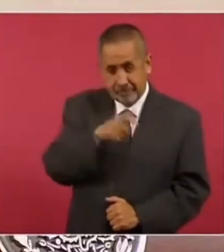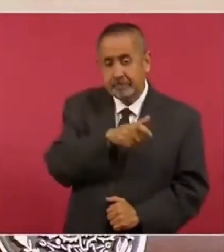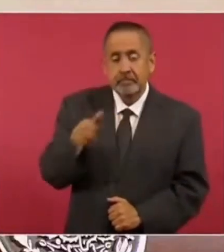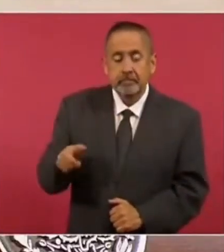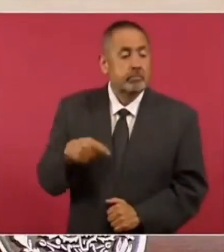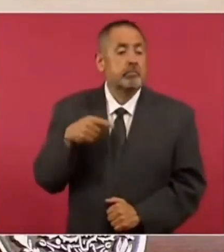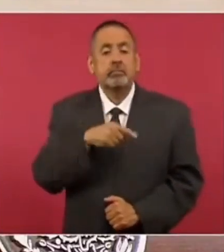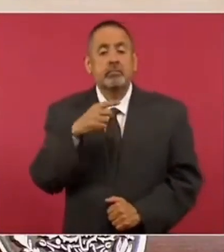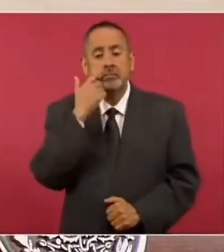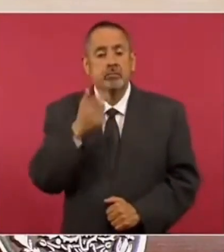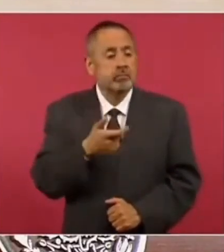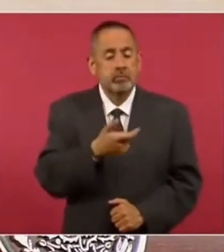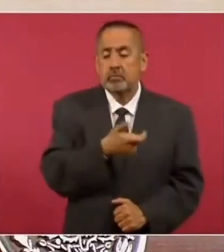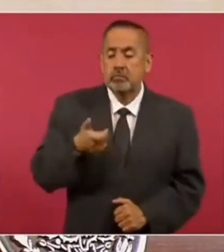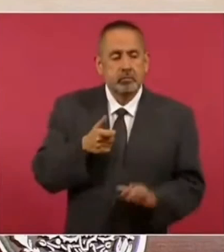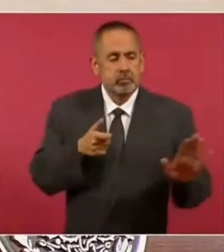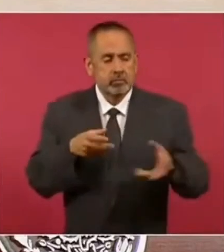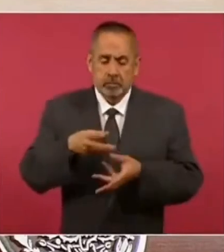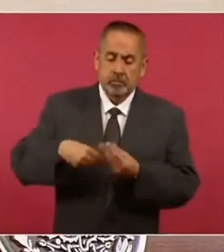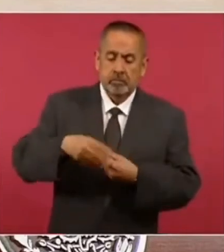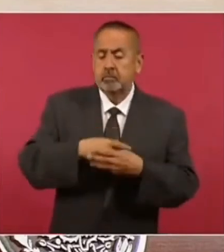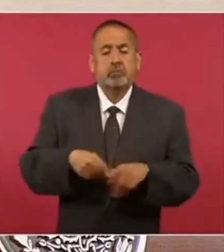querían manejarlo ellos mismos,